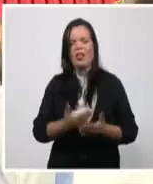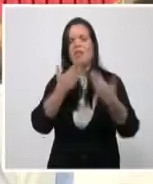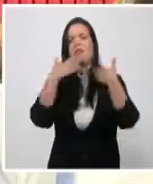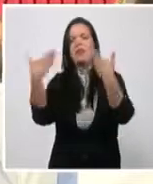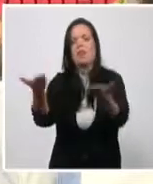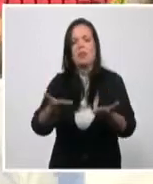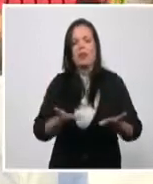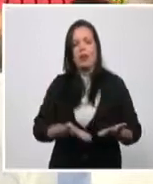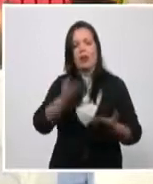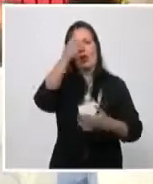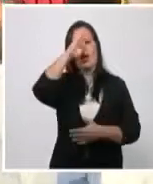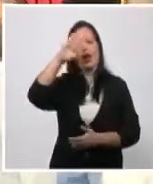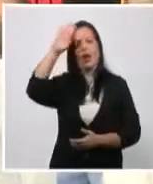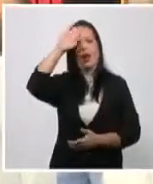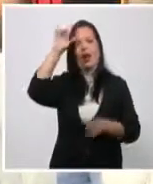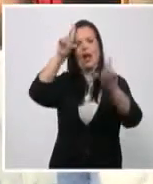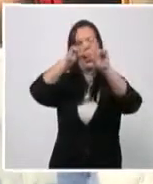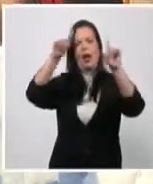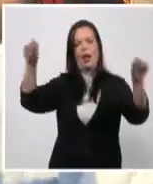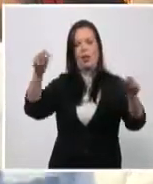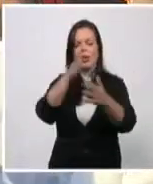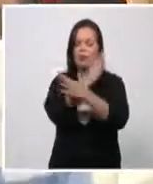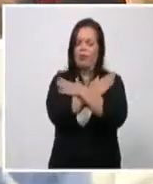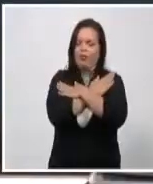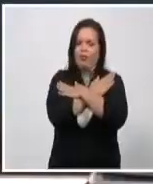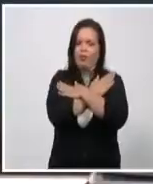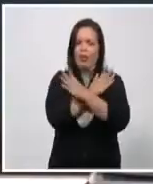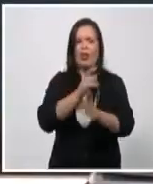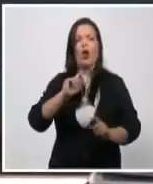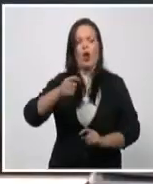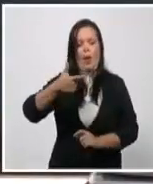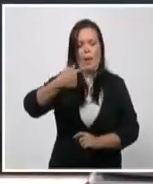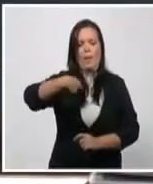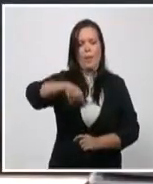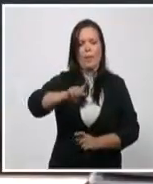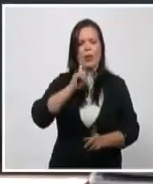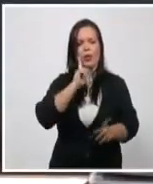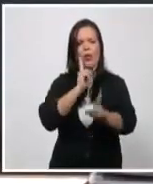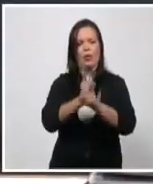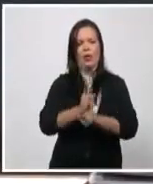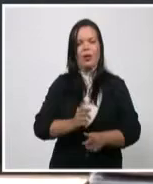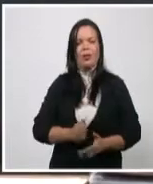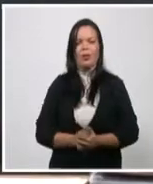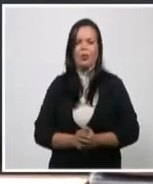la patria, un abrazo grande y nos veremos pronto después que ustedes salgan de la cuarentena.